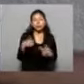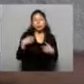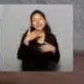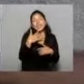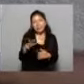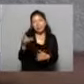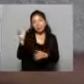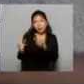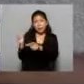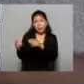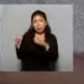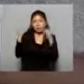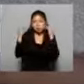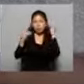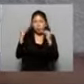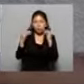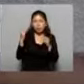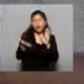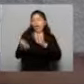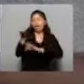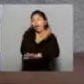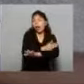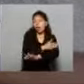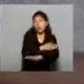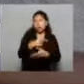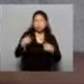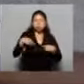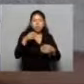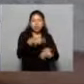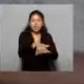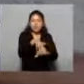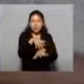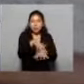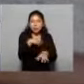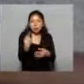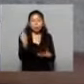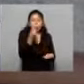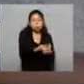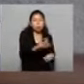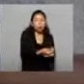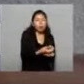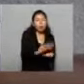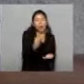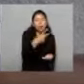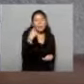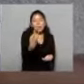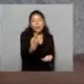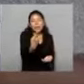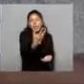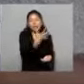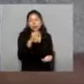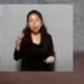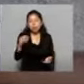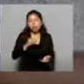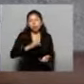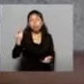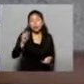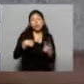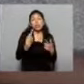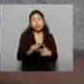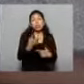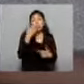que en algún momento venías y comprabas un par de zapatillas, 2.500 pesos, 2.800 pesos, y de repente esa misma